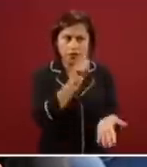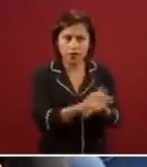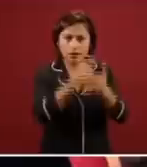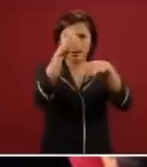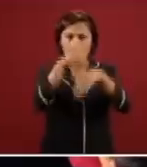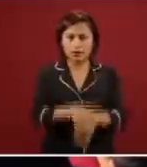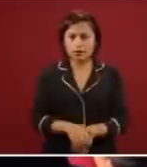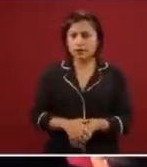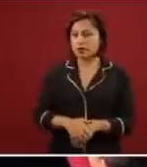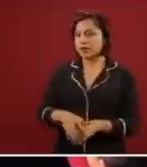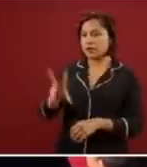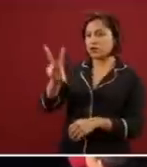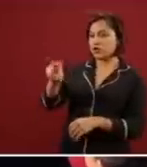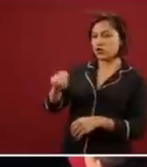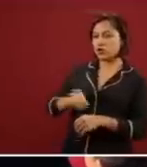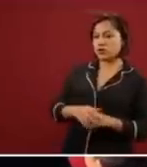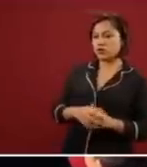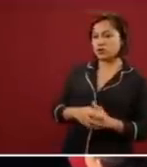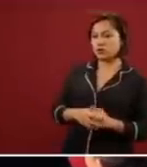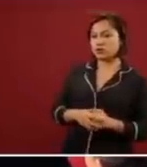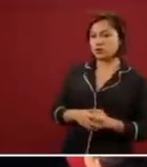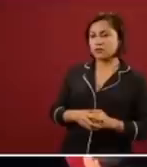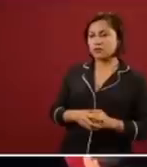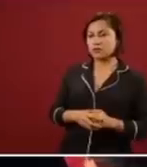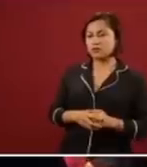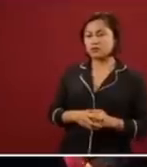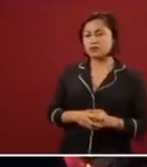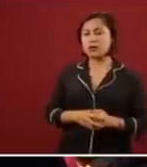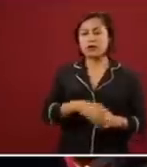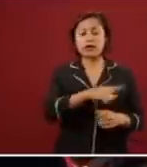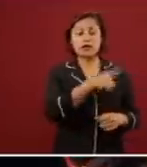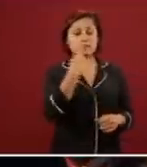conozco. ¿No las conoce? Es así.